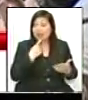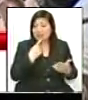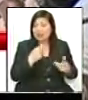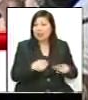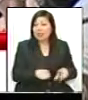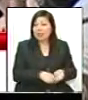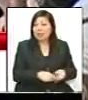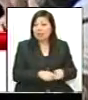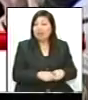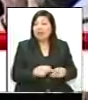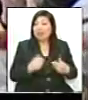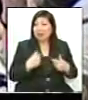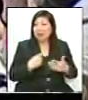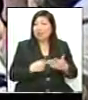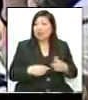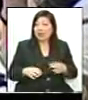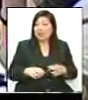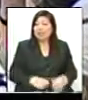nota, presidente. Muchas gracias.